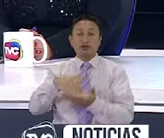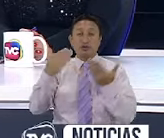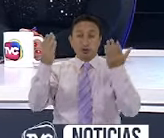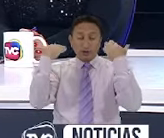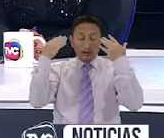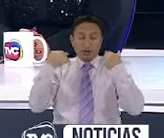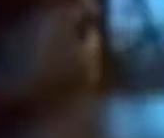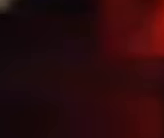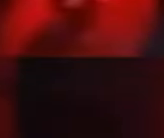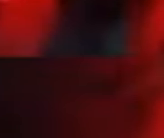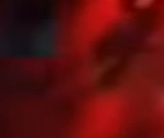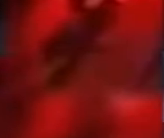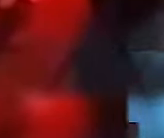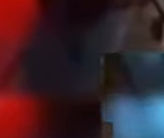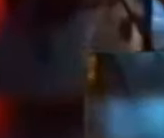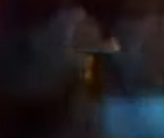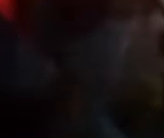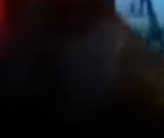Guayaquil.